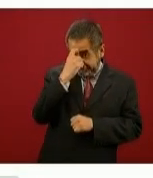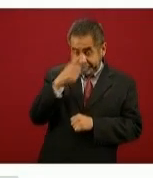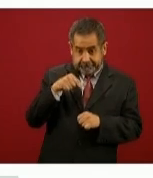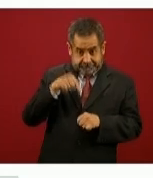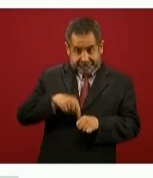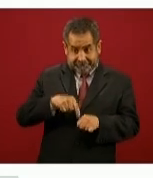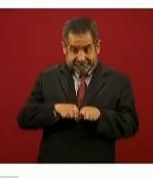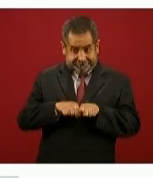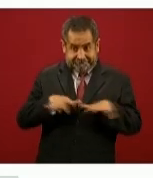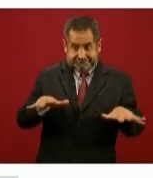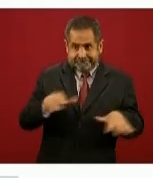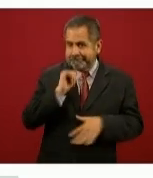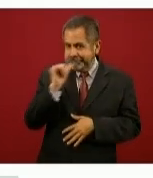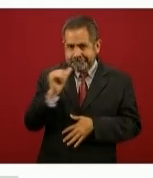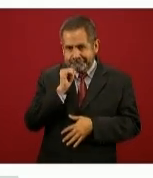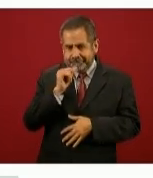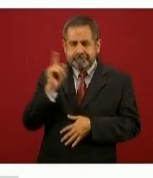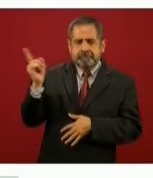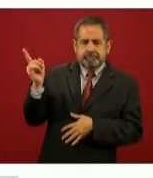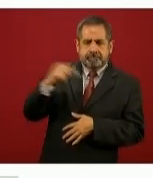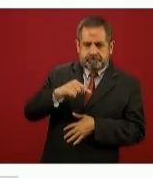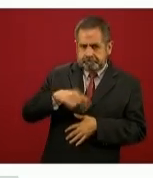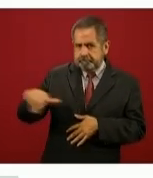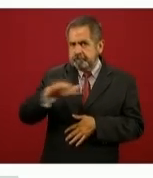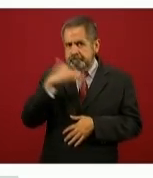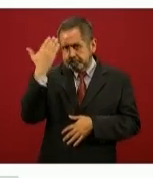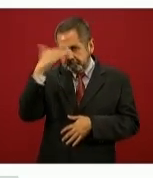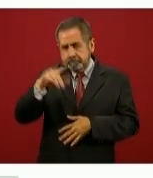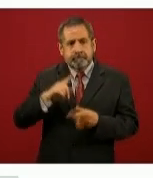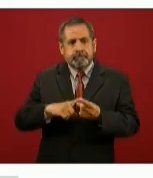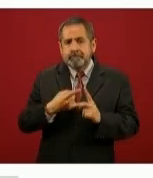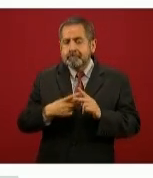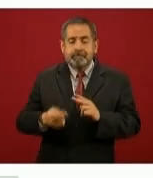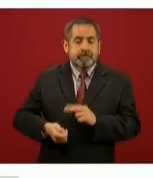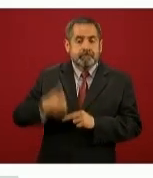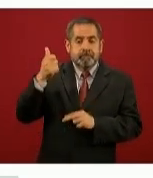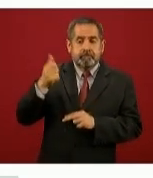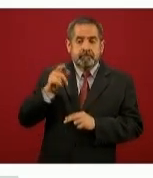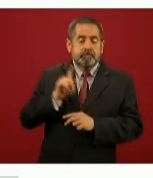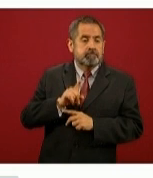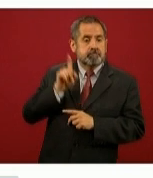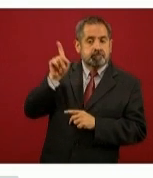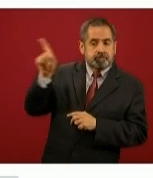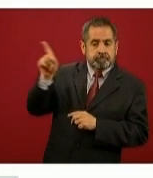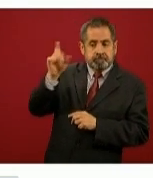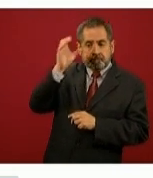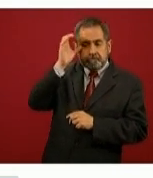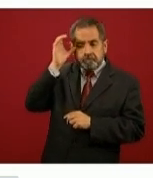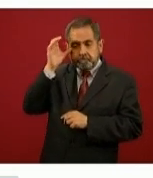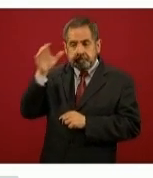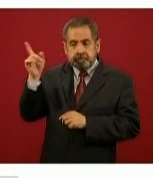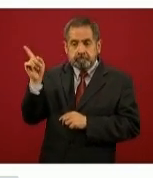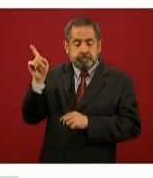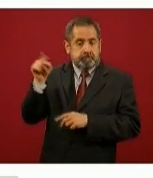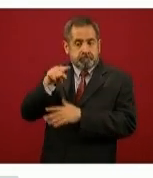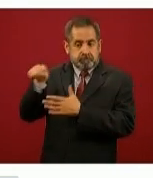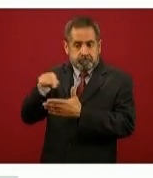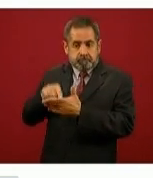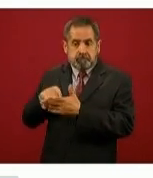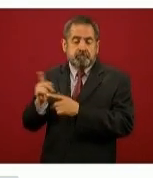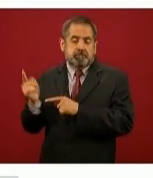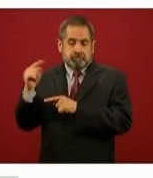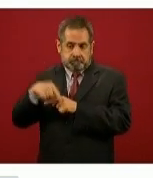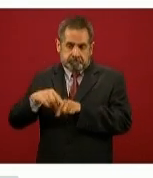esta epidemia. Como todos sabemos, esta epidemia empezó con el año en la región asiática, específicamente en